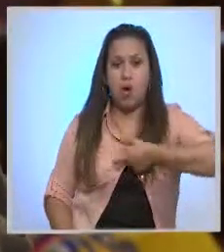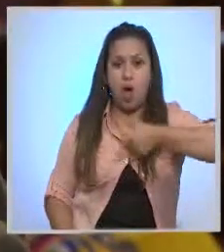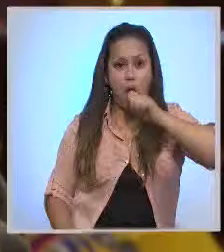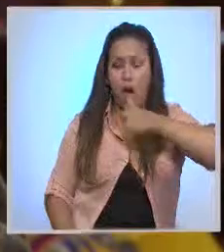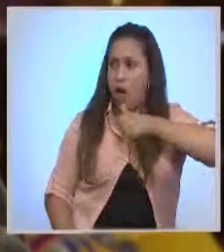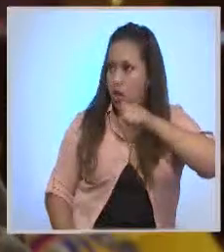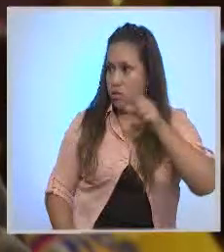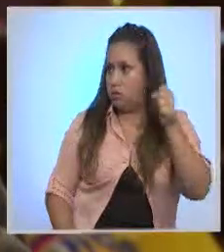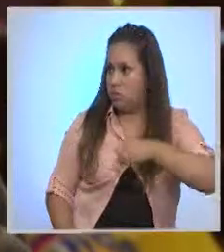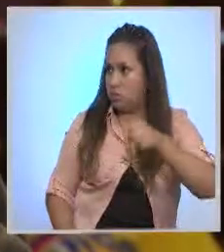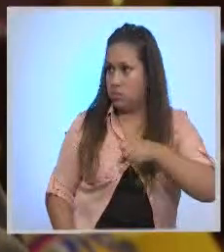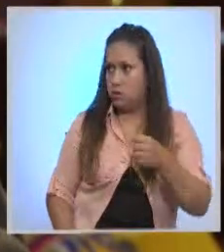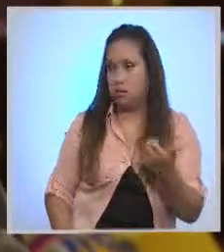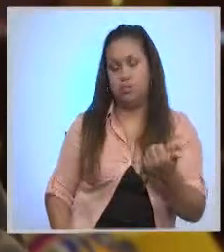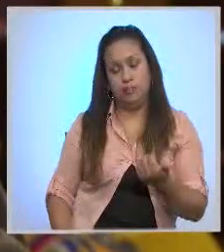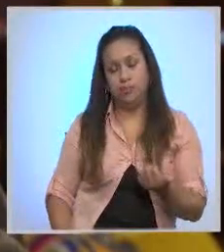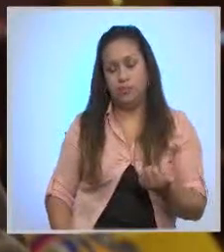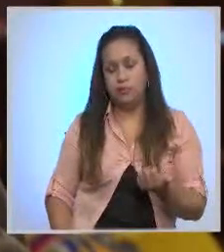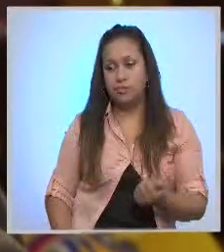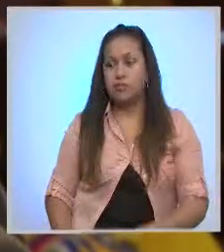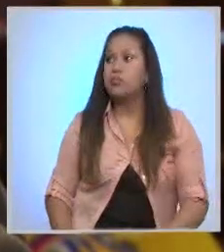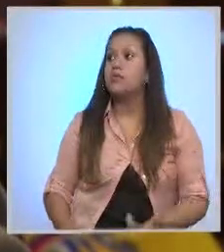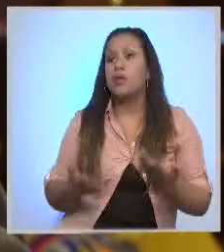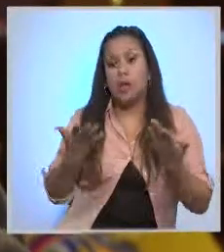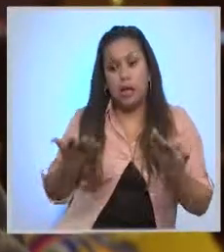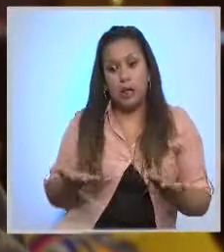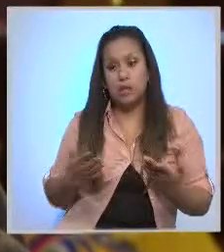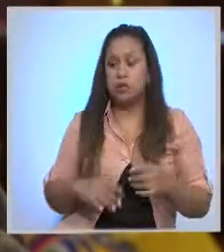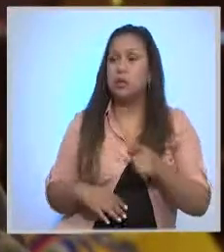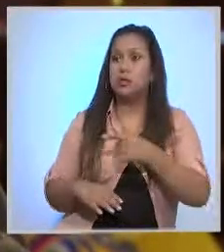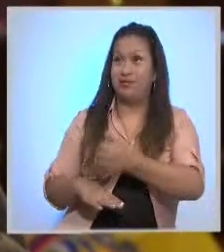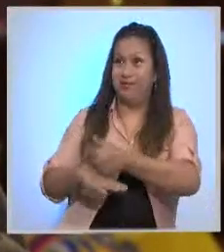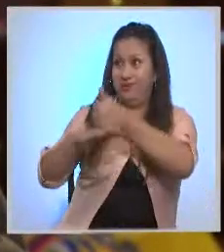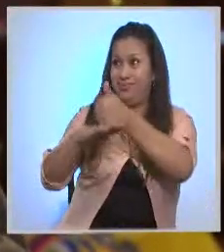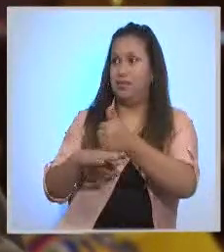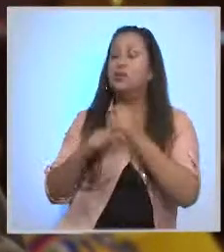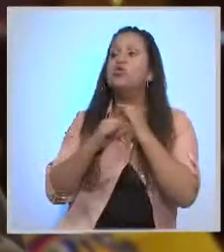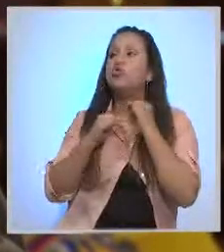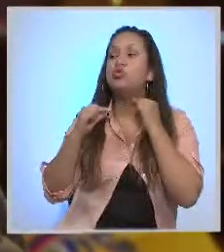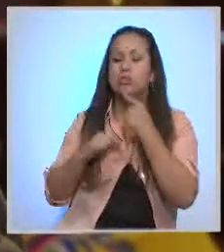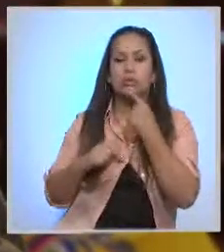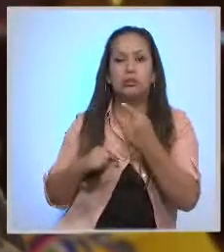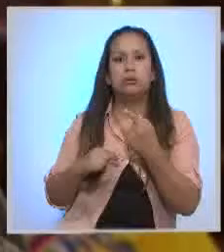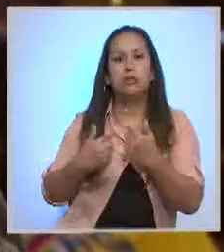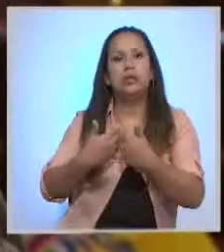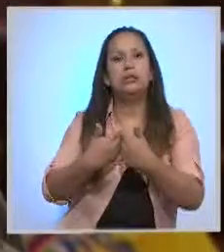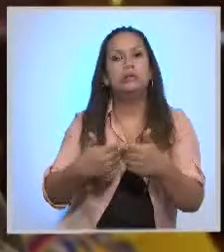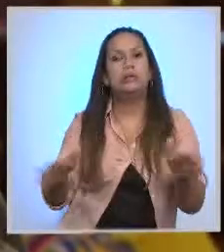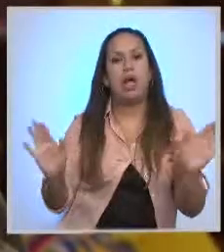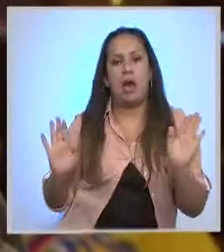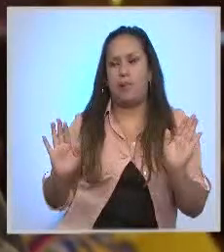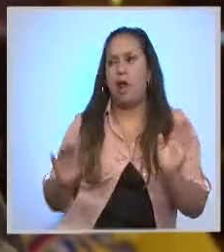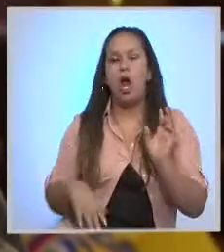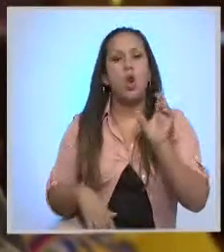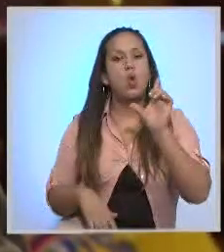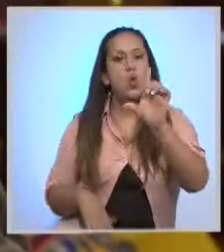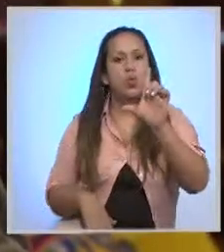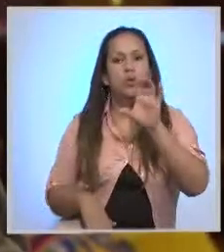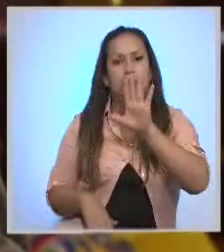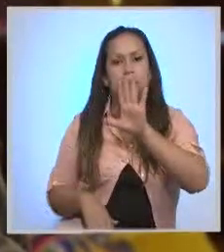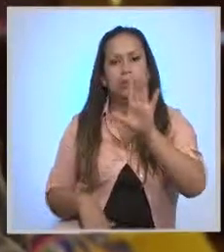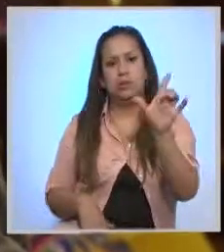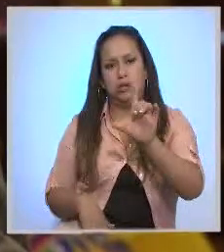entonces lo que la conferencia episcopal ha solicitado es que se abra el parque el lunes a las 5 de la tarde porque